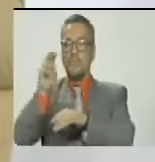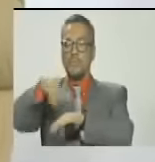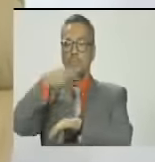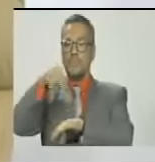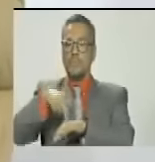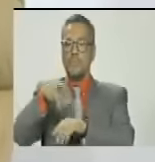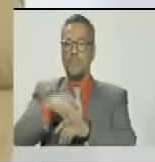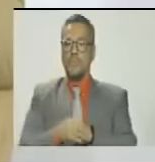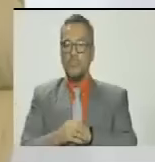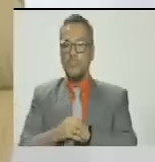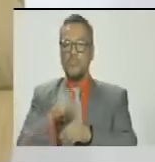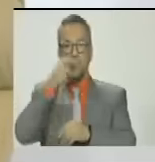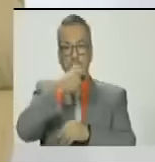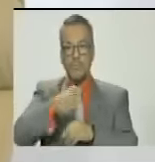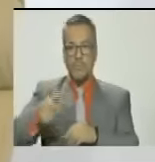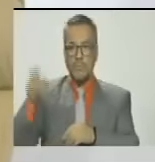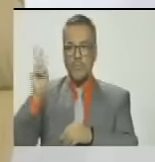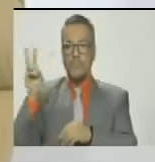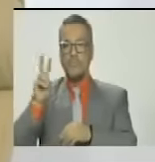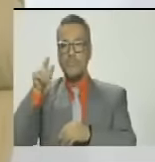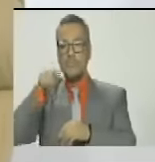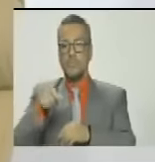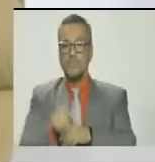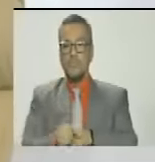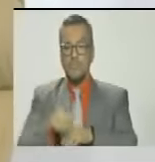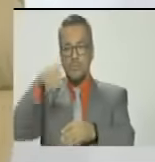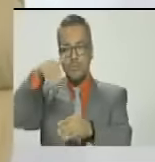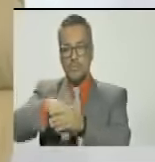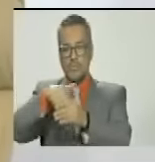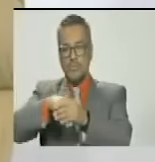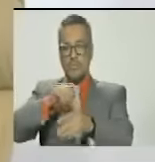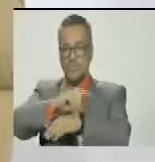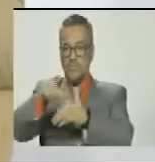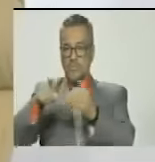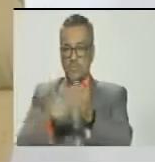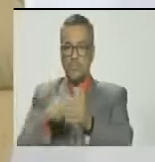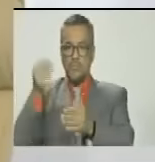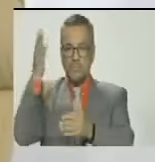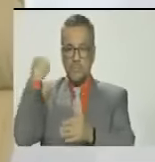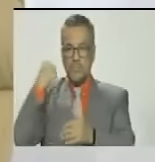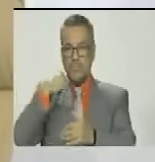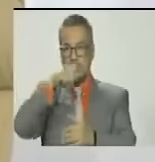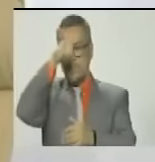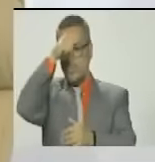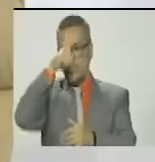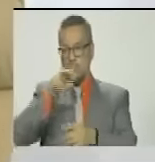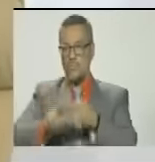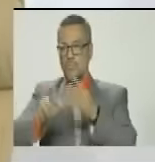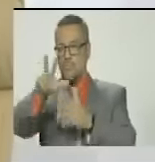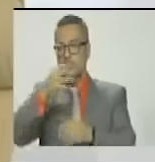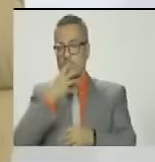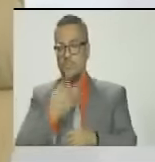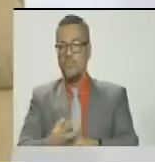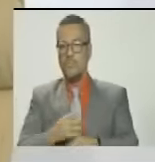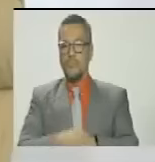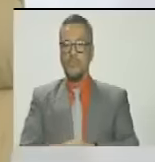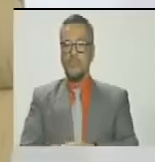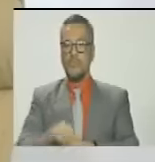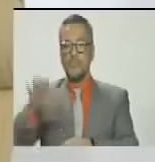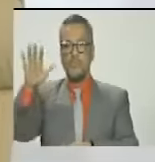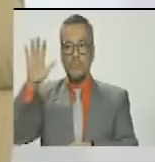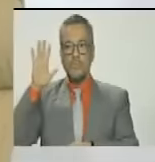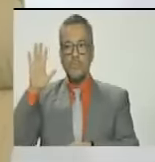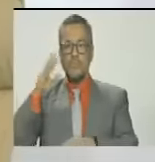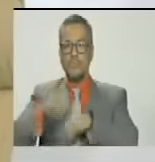Asamblea Nacional por el pueblo de Venezuela en votación unánime el pasado domingo 3 de diciembre.